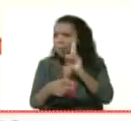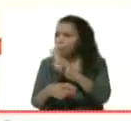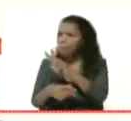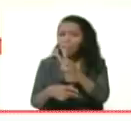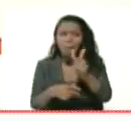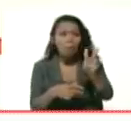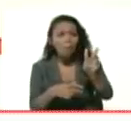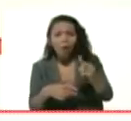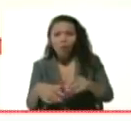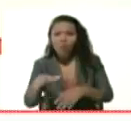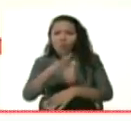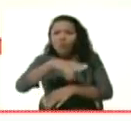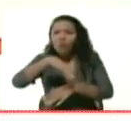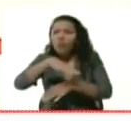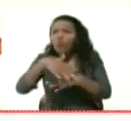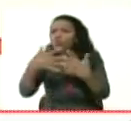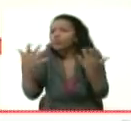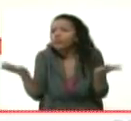¿Dónde?